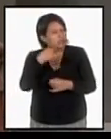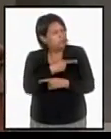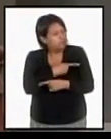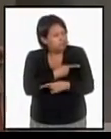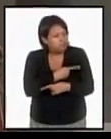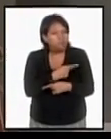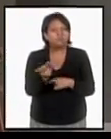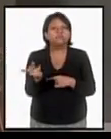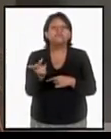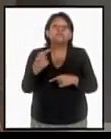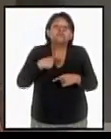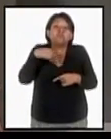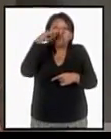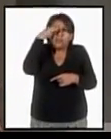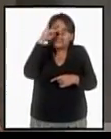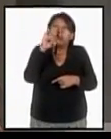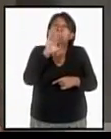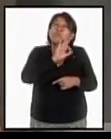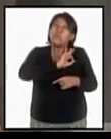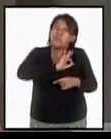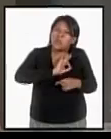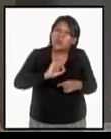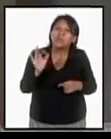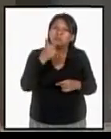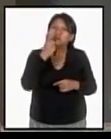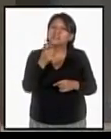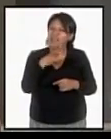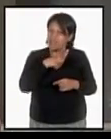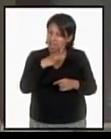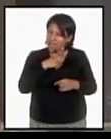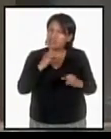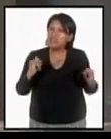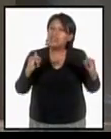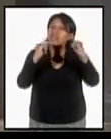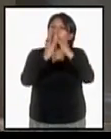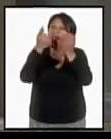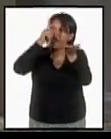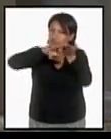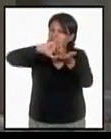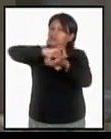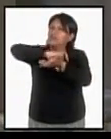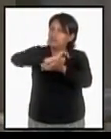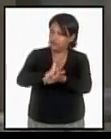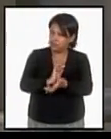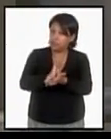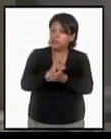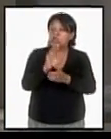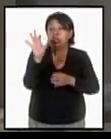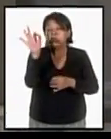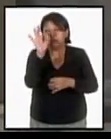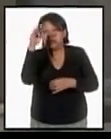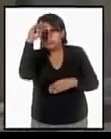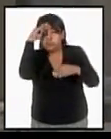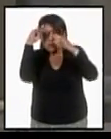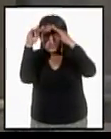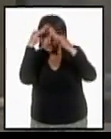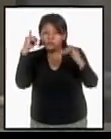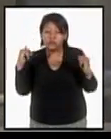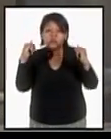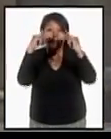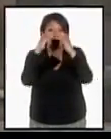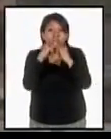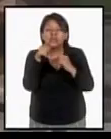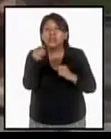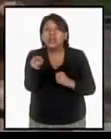condiciones. Y yo creo que sí se podría hablar de una discriminación institucional si consideramos que las instituciones no